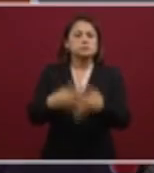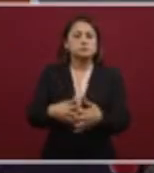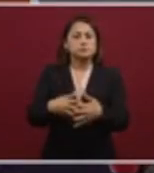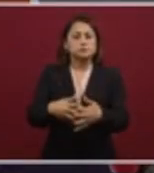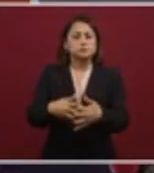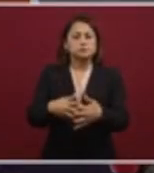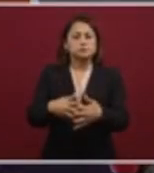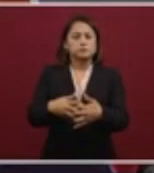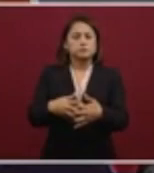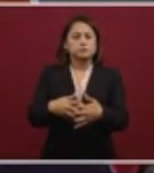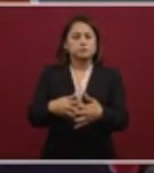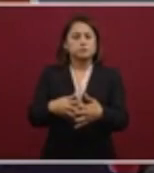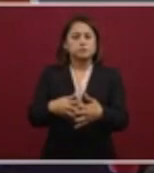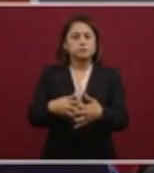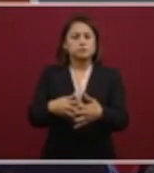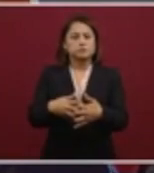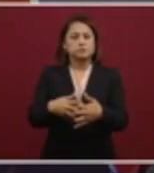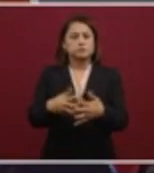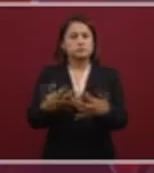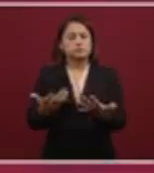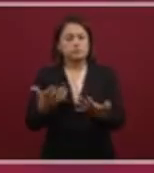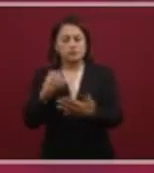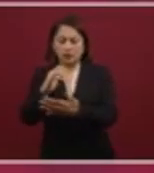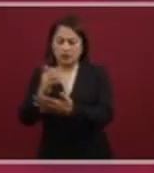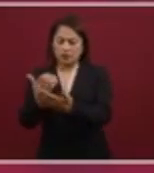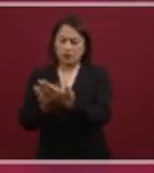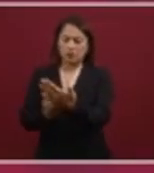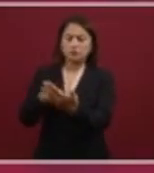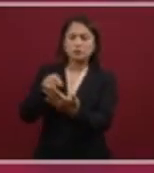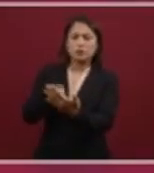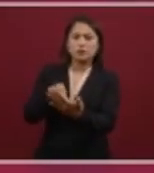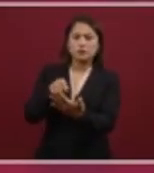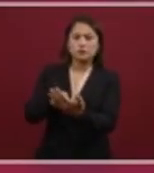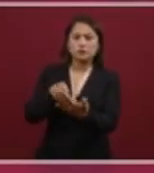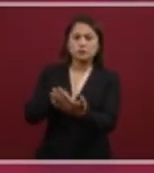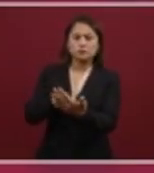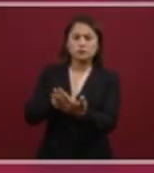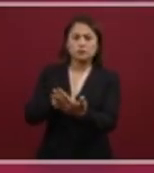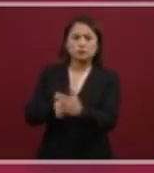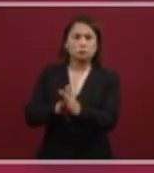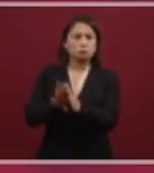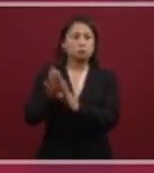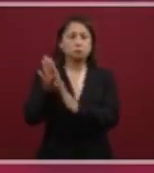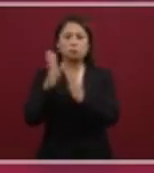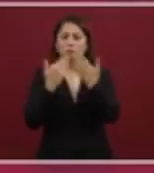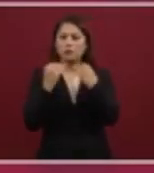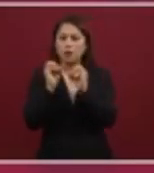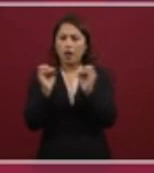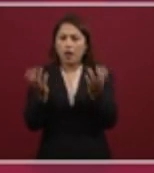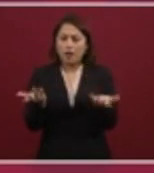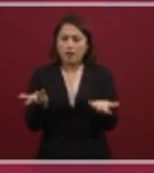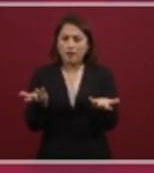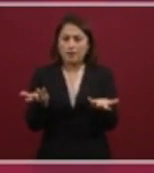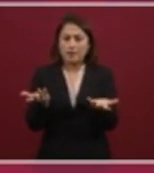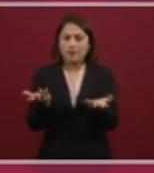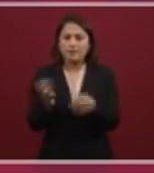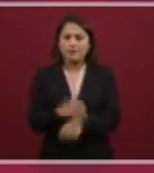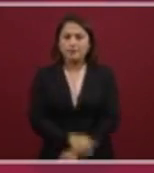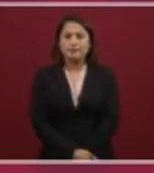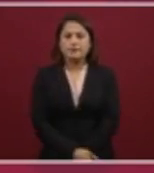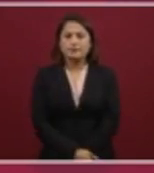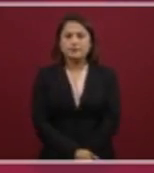y en los contratos no se avanza? Pero además